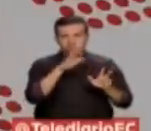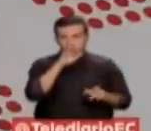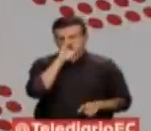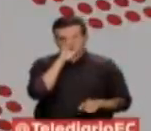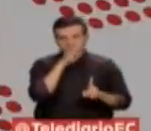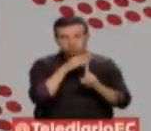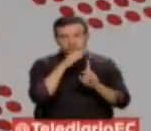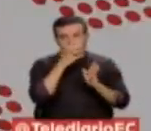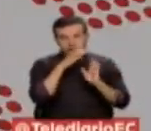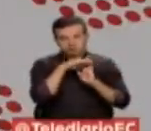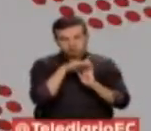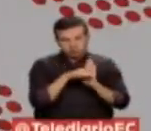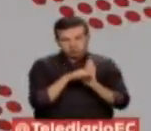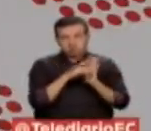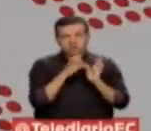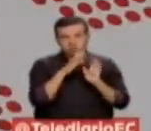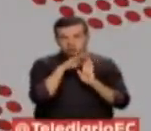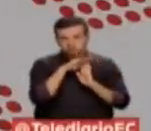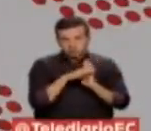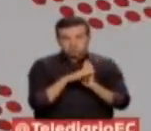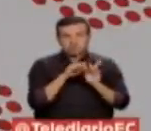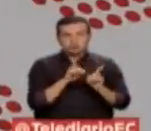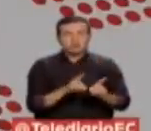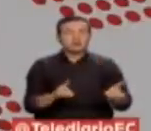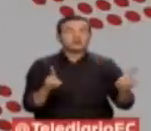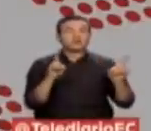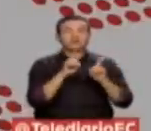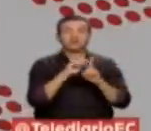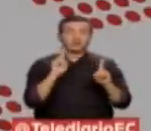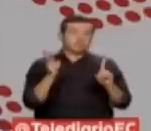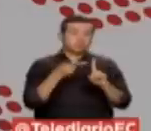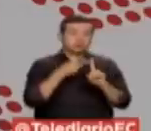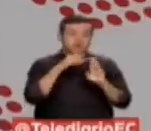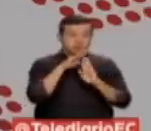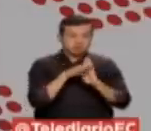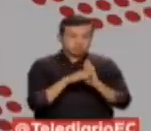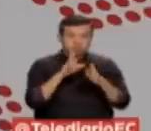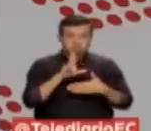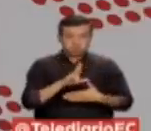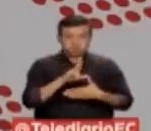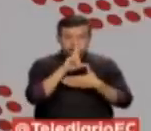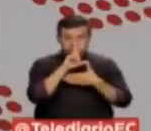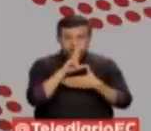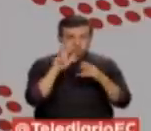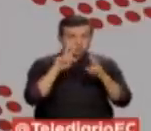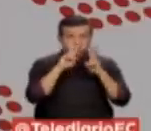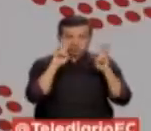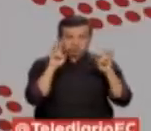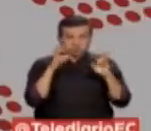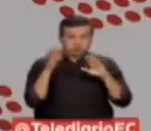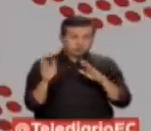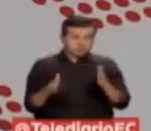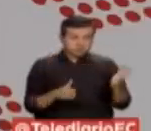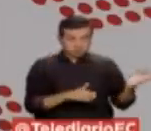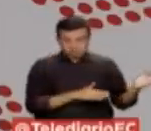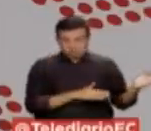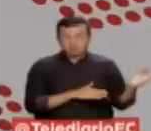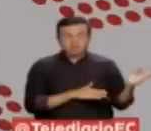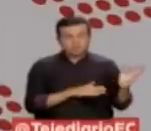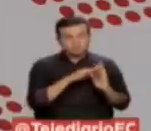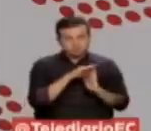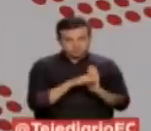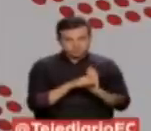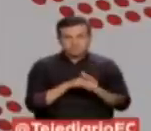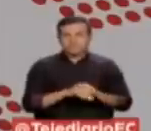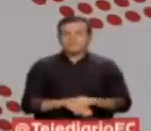bajarla un poco más en este año es una cifra que es la segunda más baja en América Latina en materia de homicidios intencionales